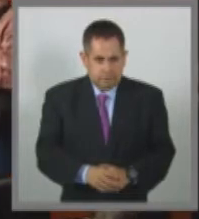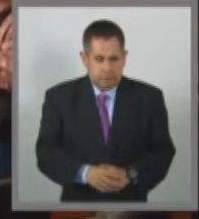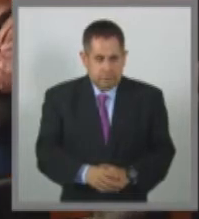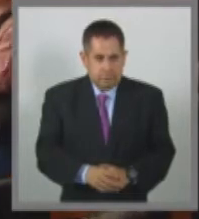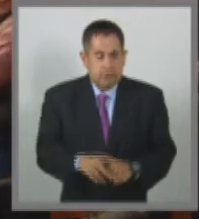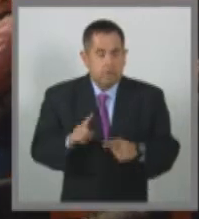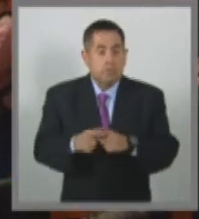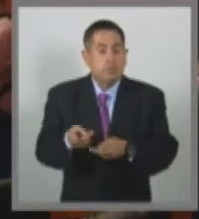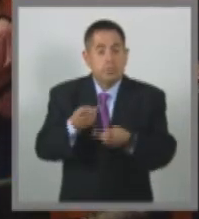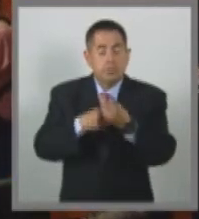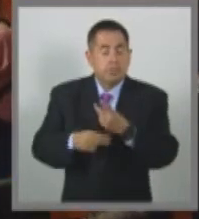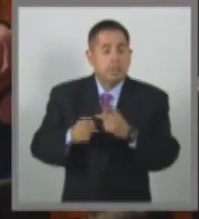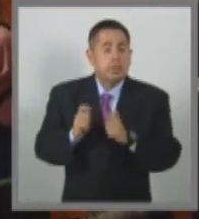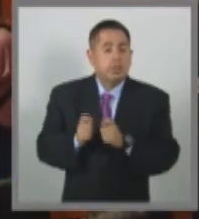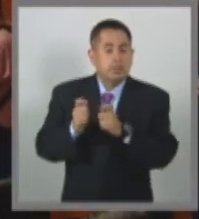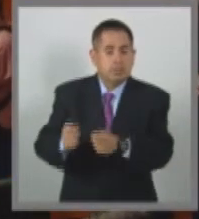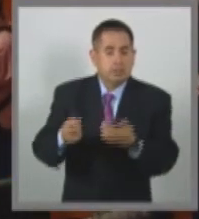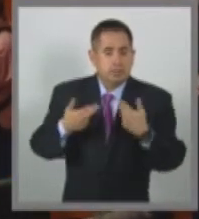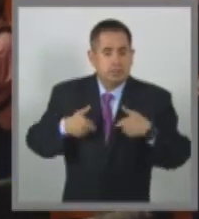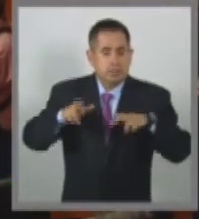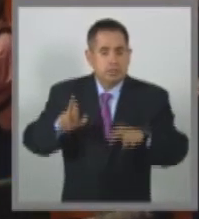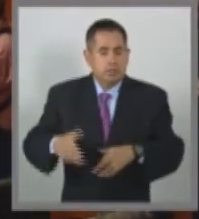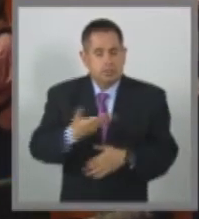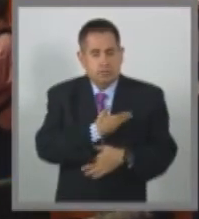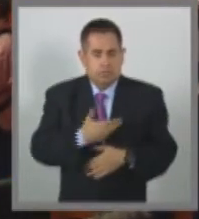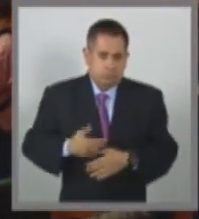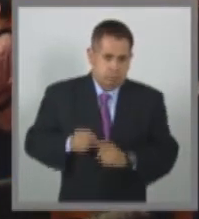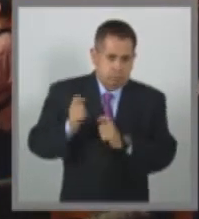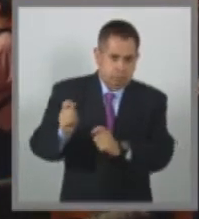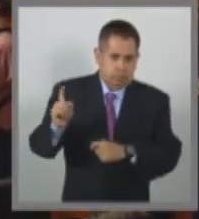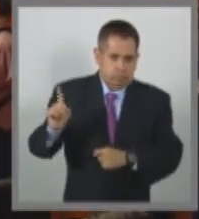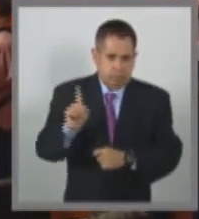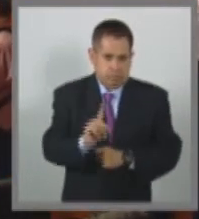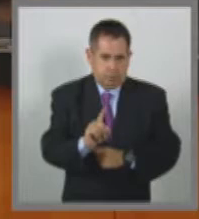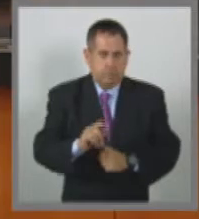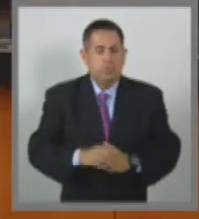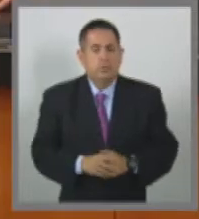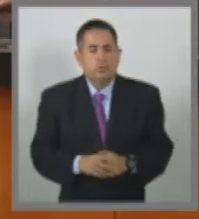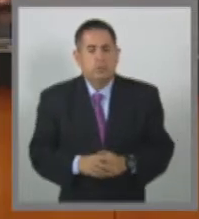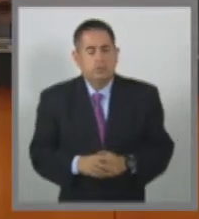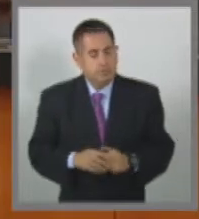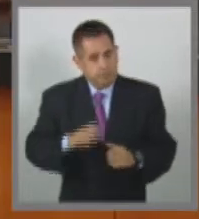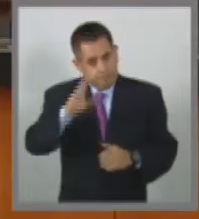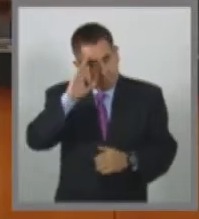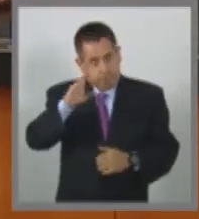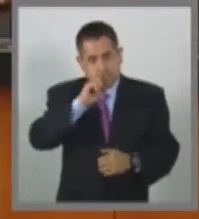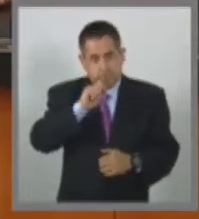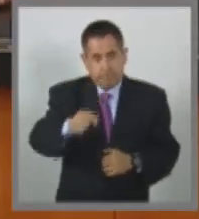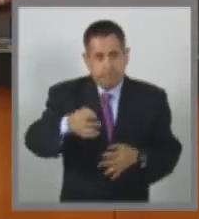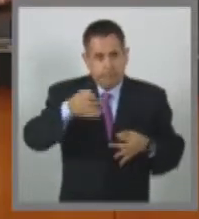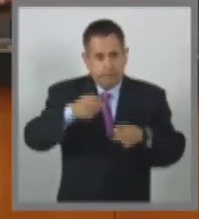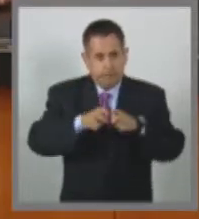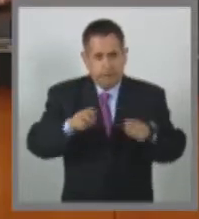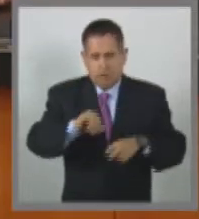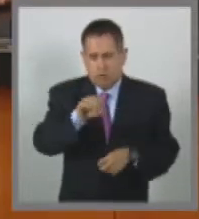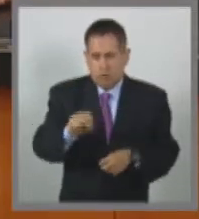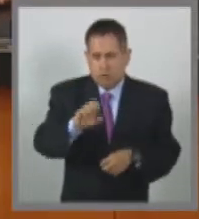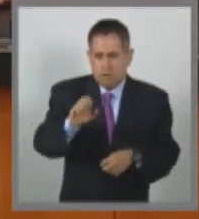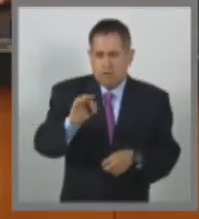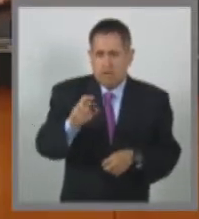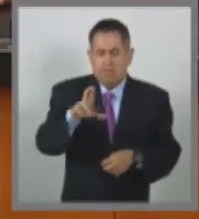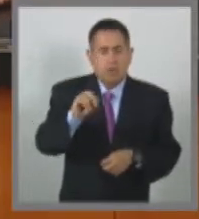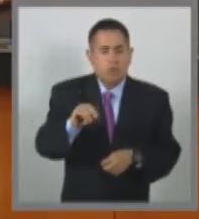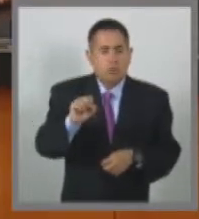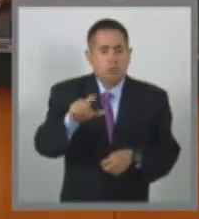Quien asiste con la representación del titular del Poder Ejecutivo Federal. Saludamos también al ministro José Fernando Franco